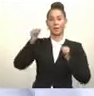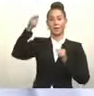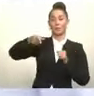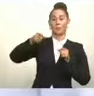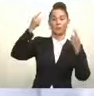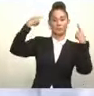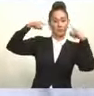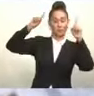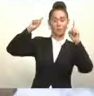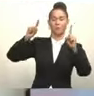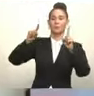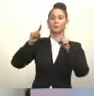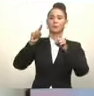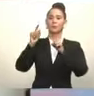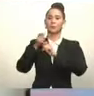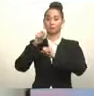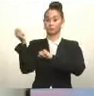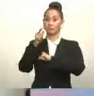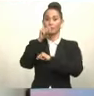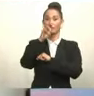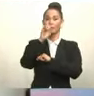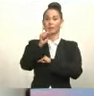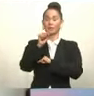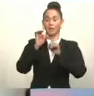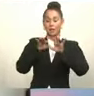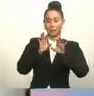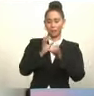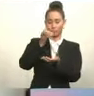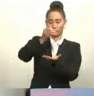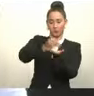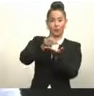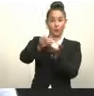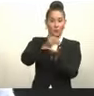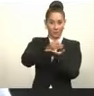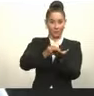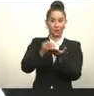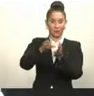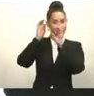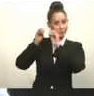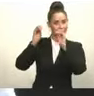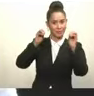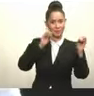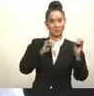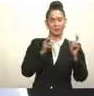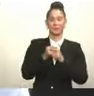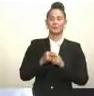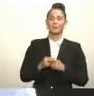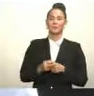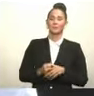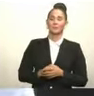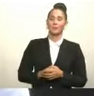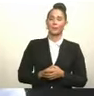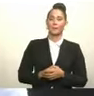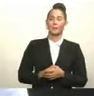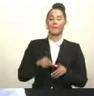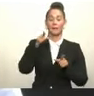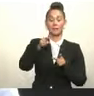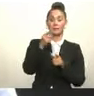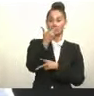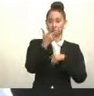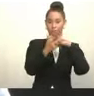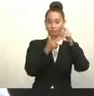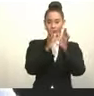mesa. Vamos a ver a un buen ajedrecista enseñando la organización del deporte del ajedrez. Y así como esa